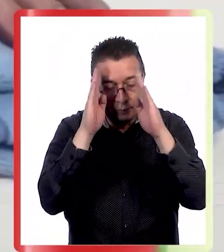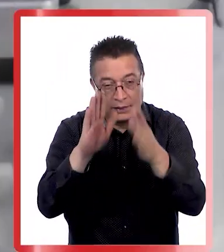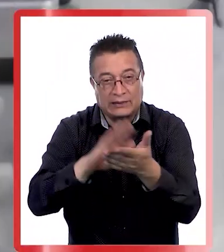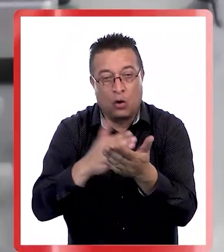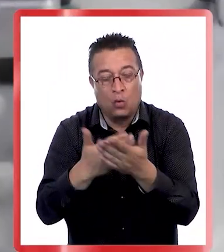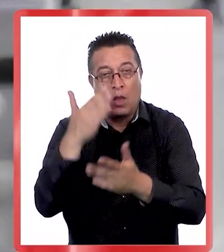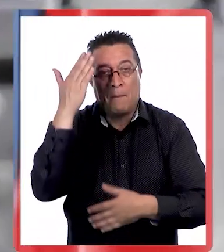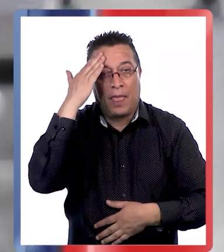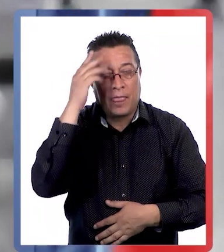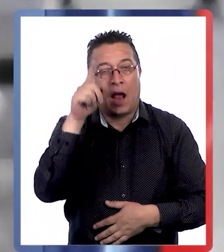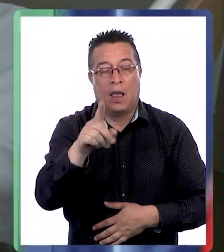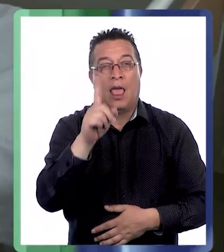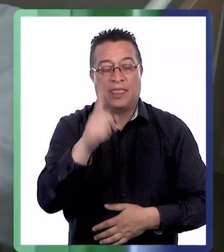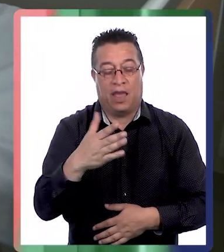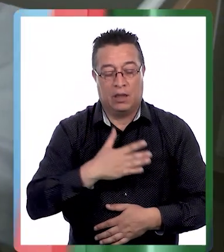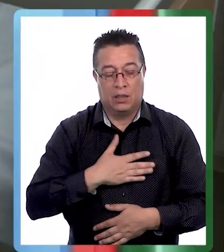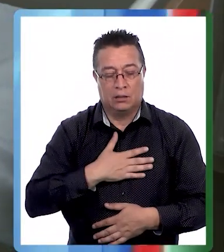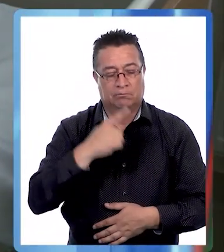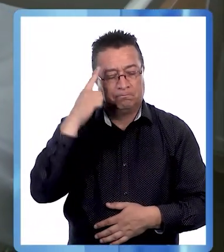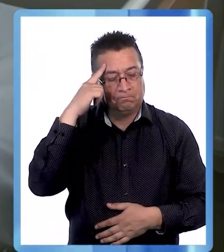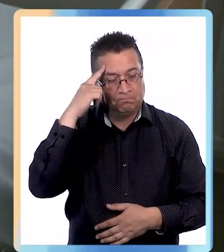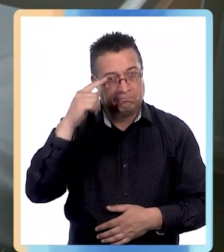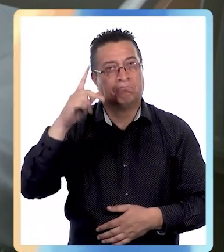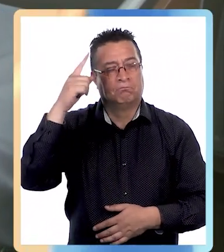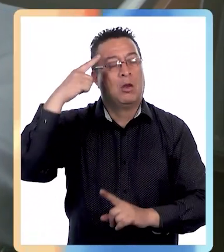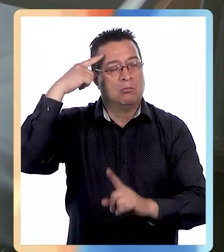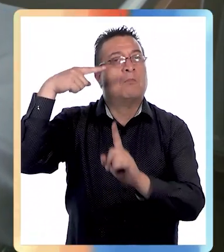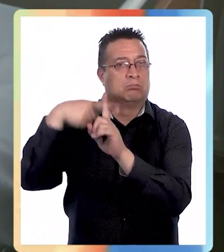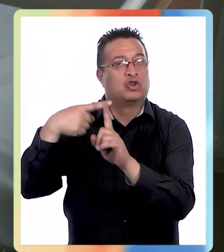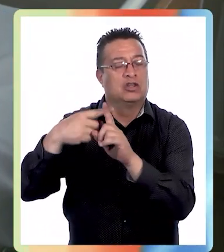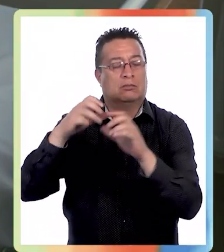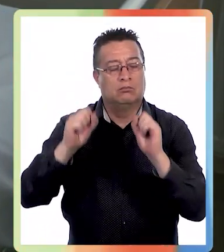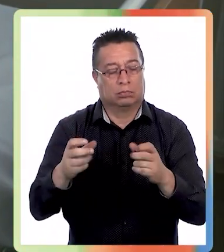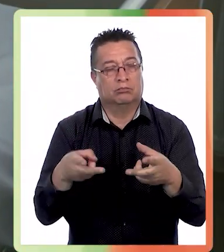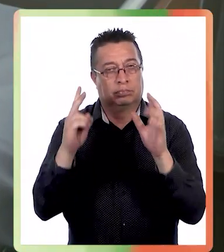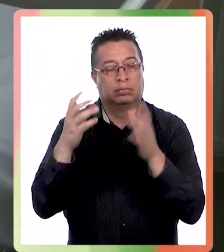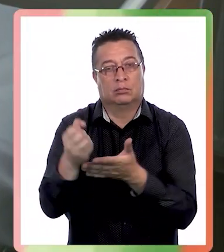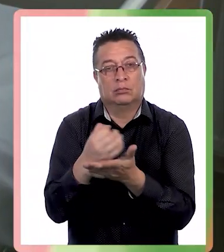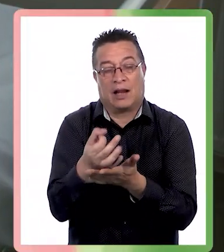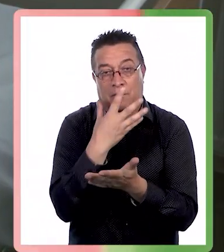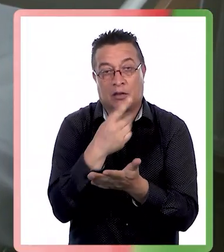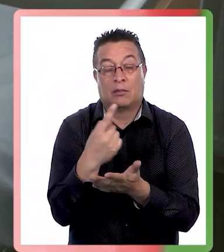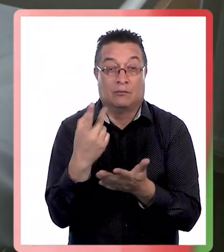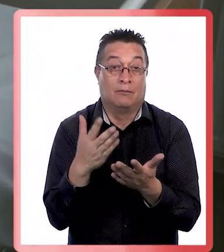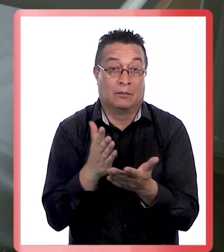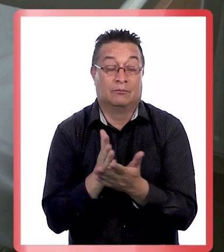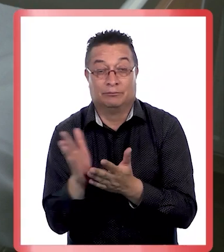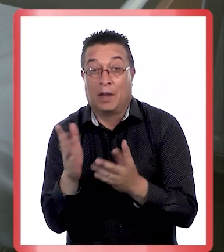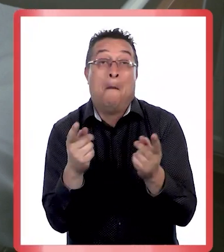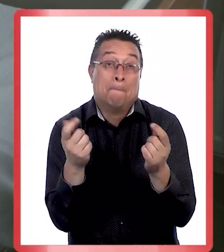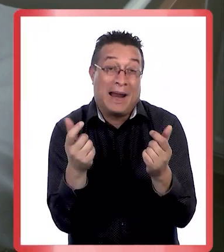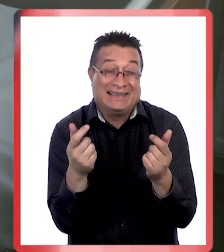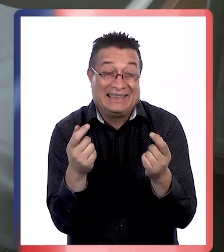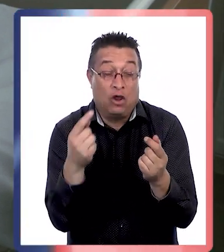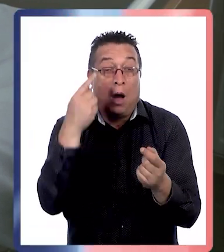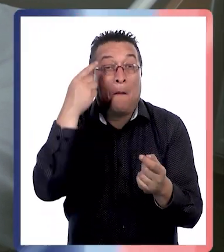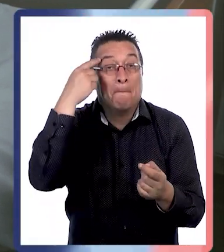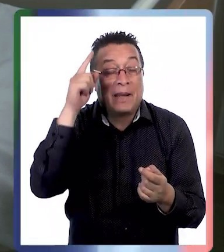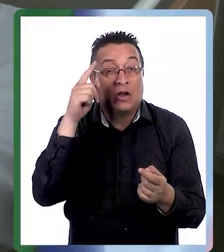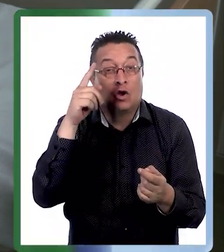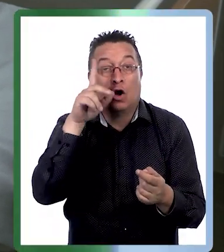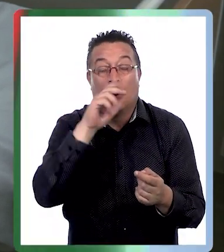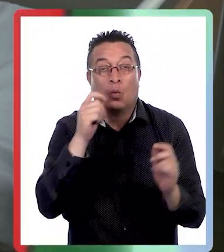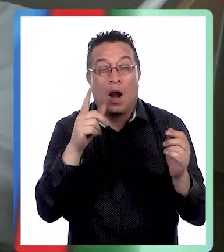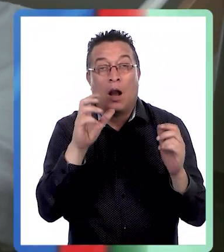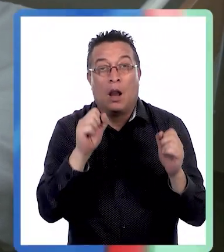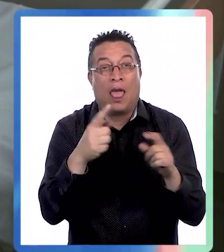disposición que termina teniendo este paciente para poder ser tratado, que en el fondo son cosas muy similares, pero que terminan teniendo una